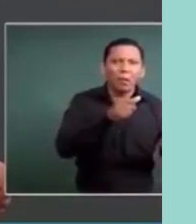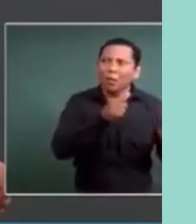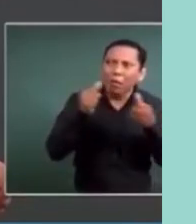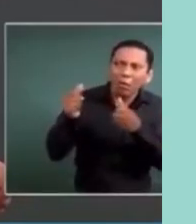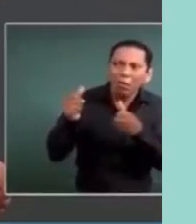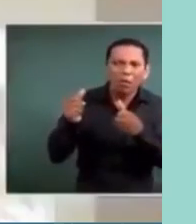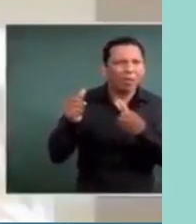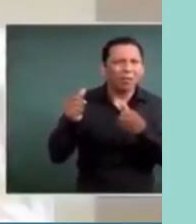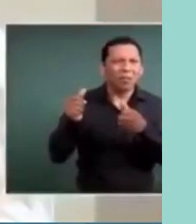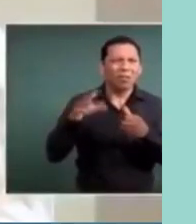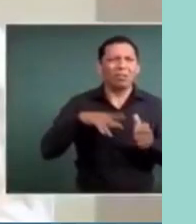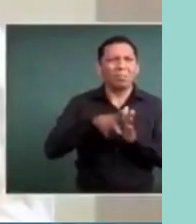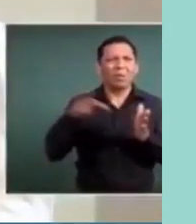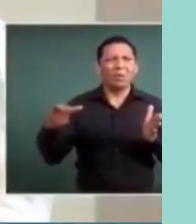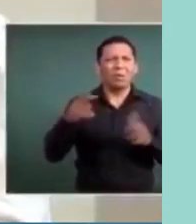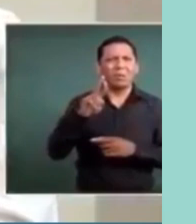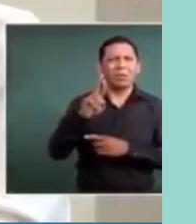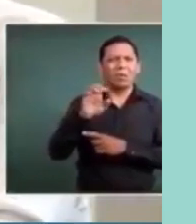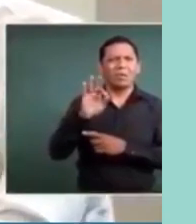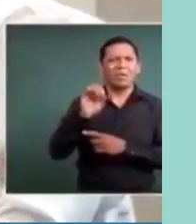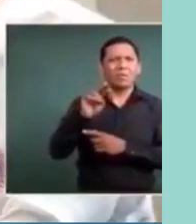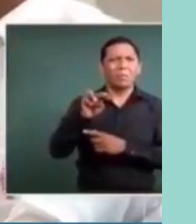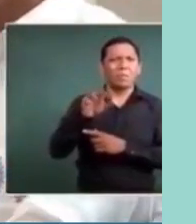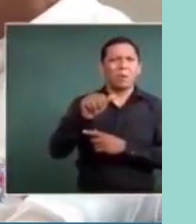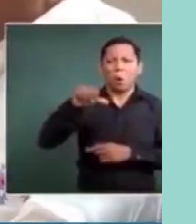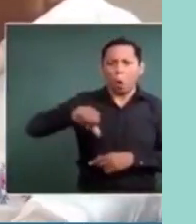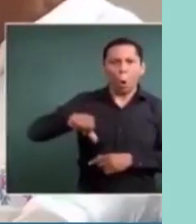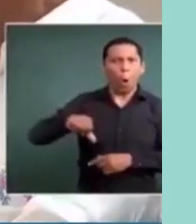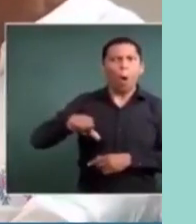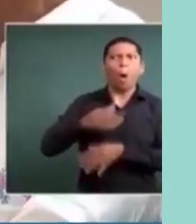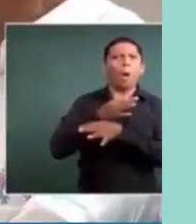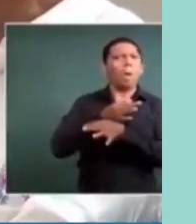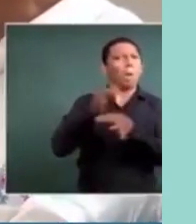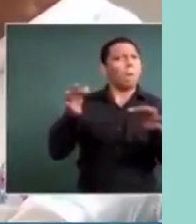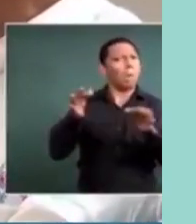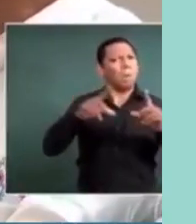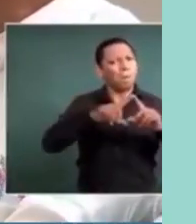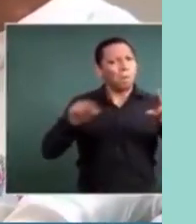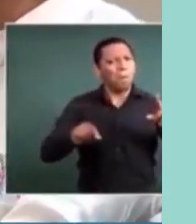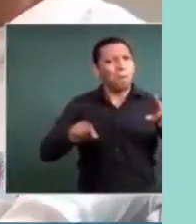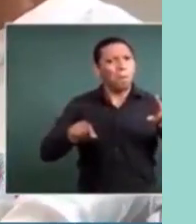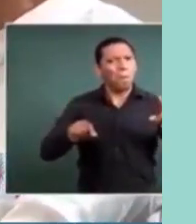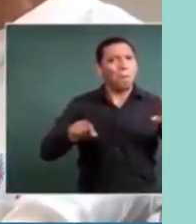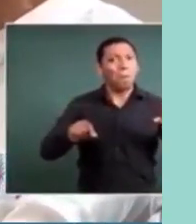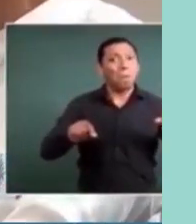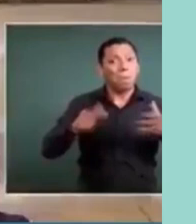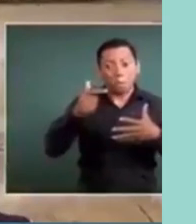Periódico Reforma hoy dice que México está en el tercer